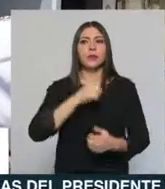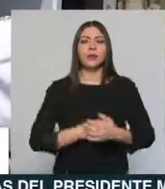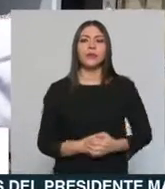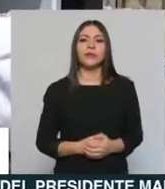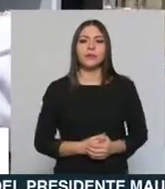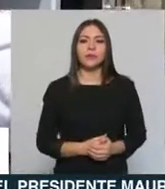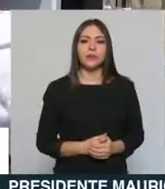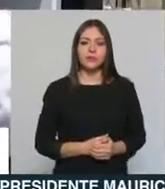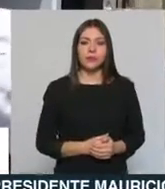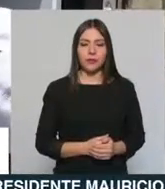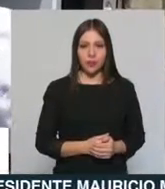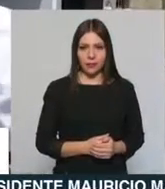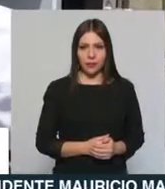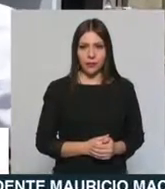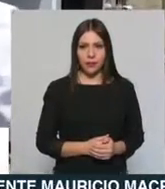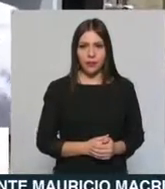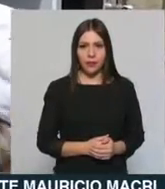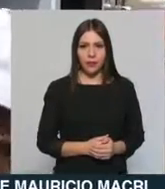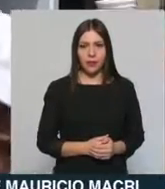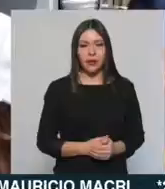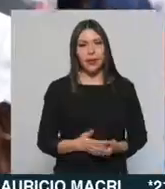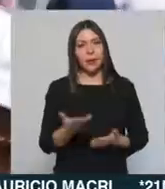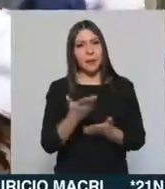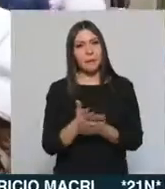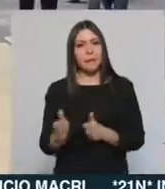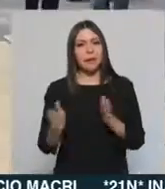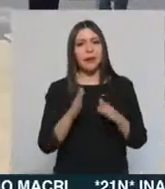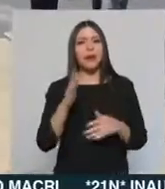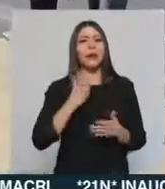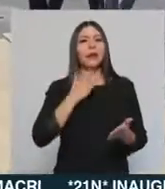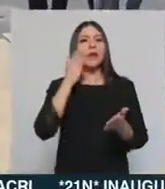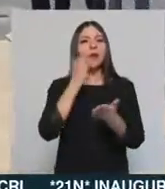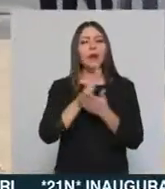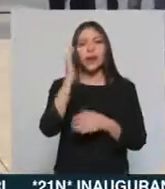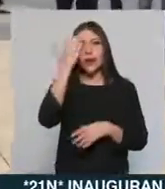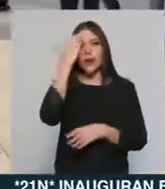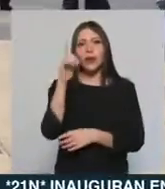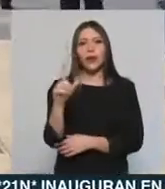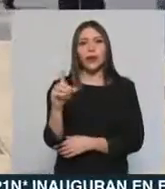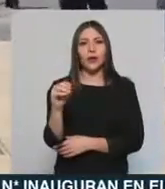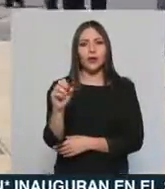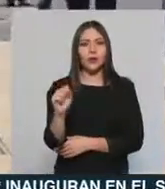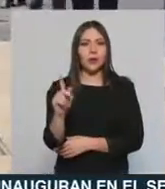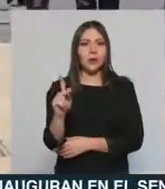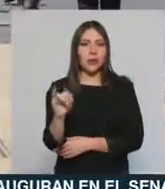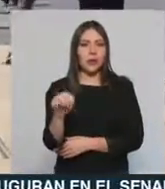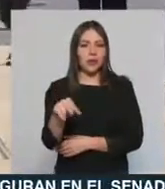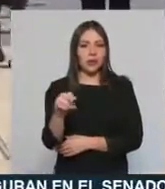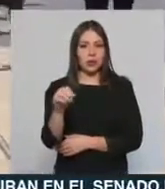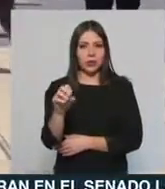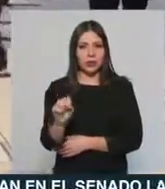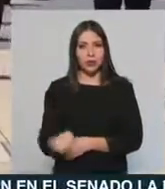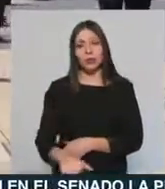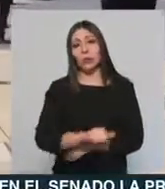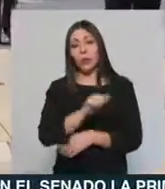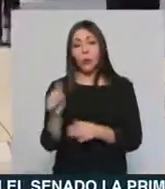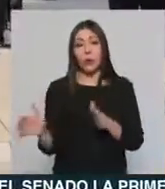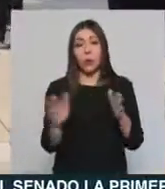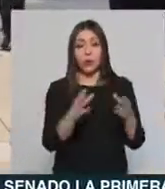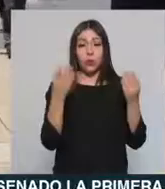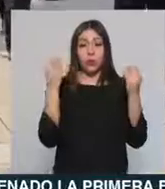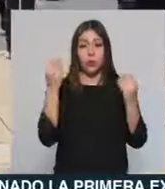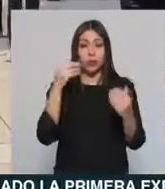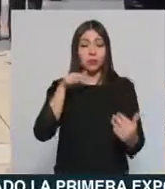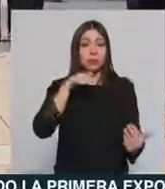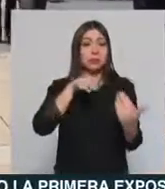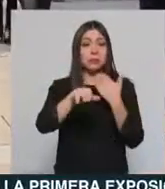más hacíamos? Fuimos a Los Pinos. Otros prefieren salir de vacaciones cuando no hay tanta gente en las